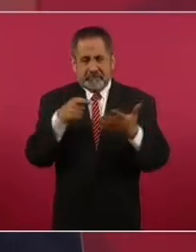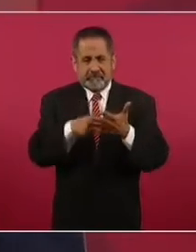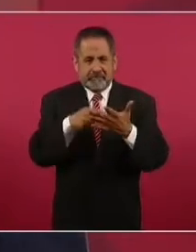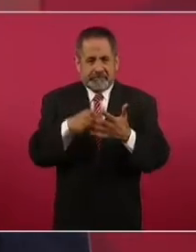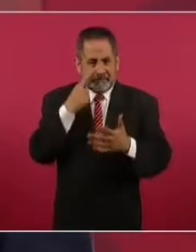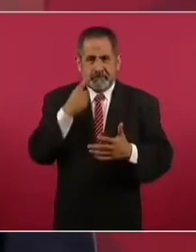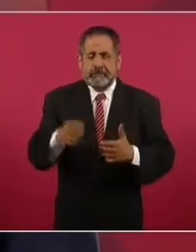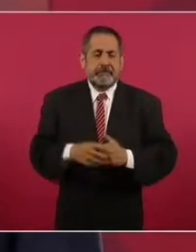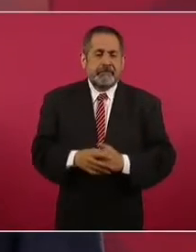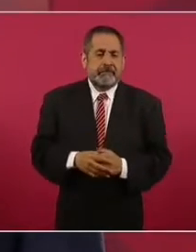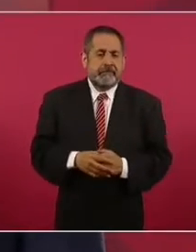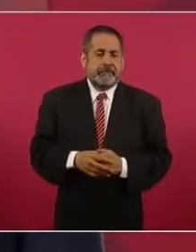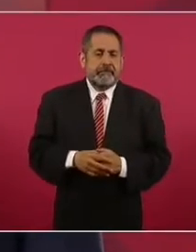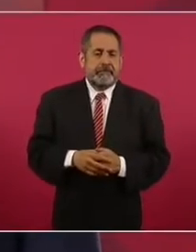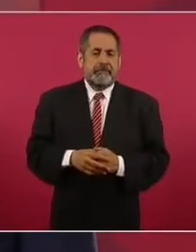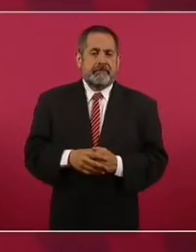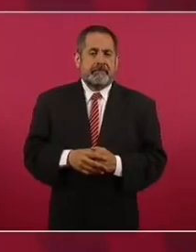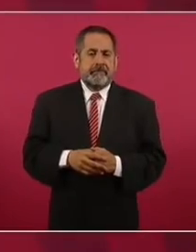donde aparecen